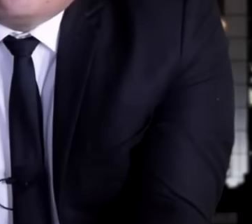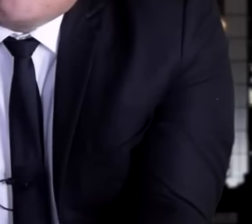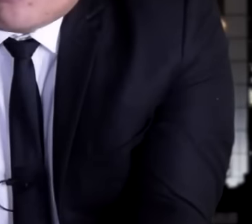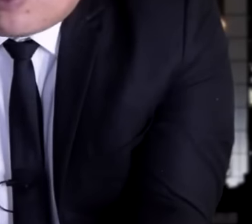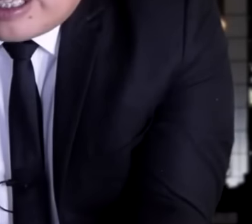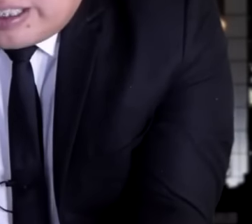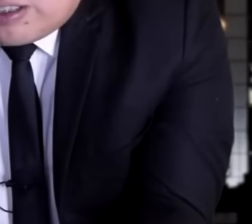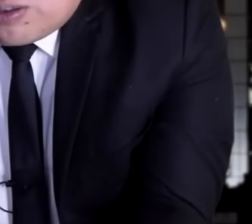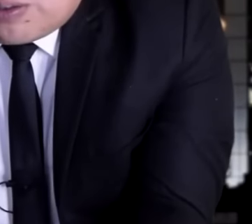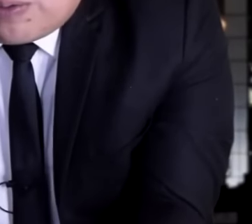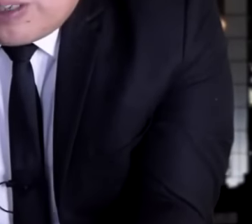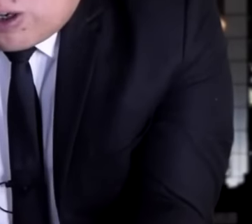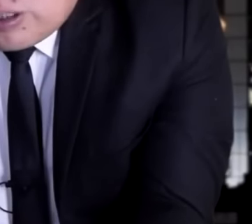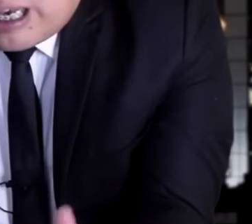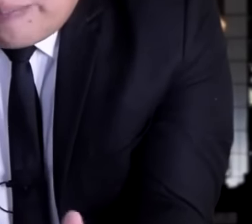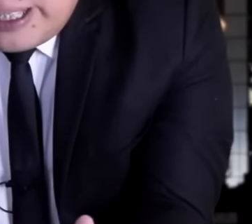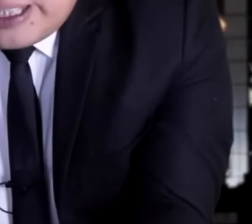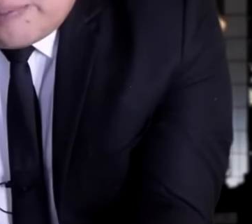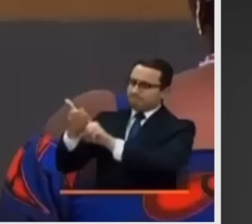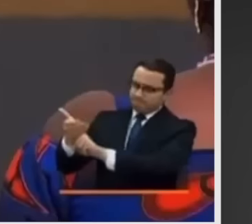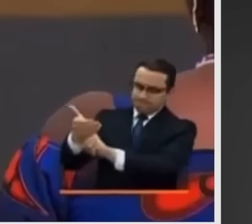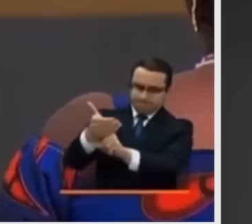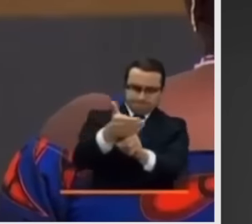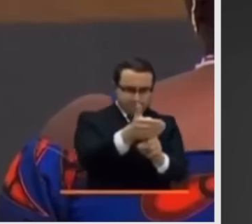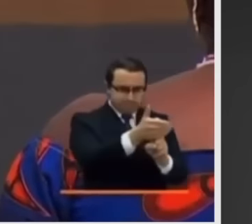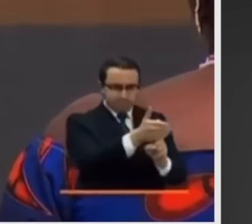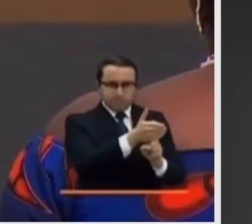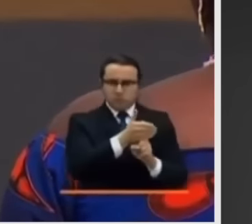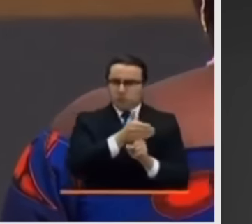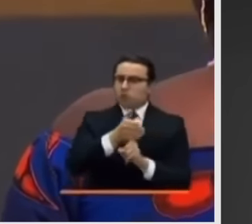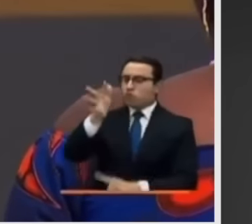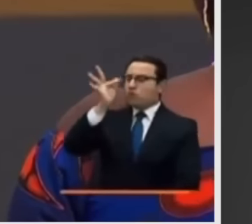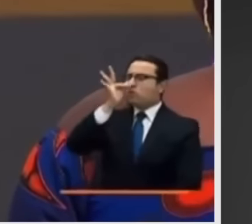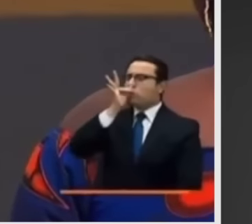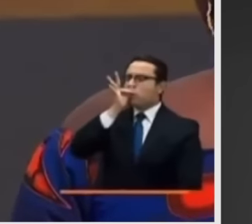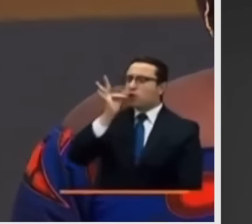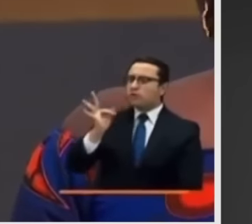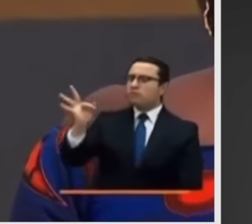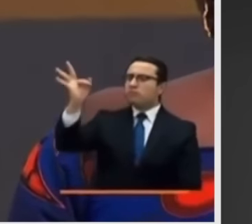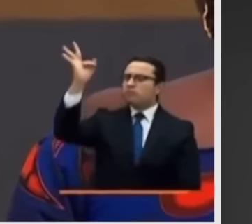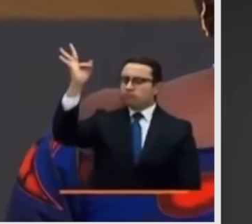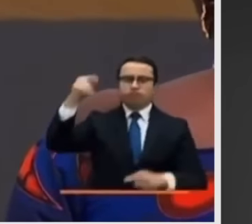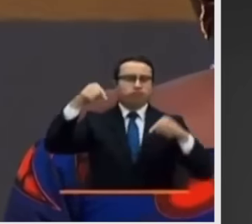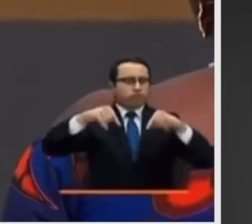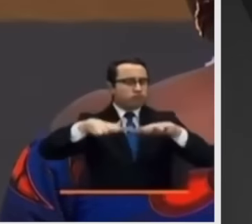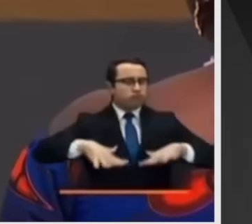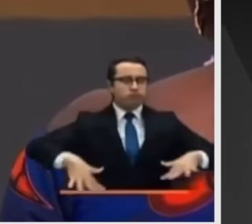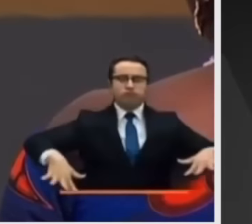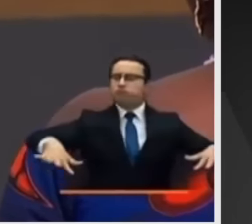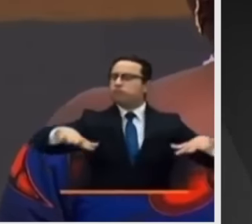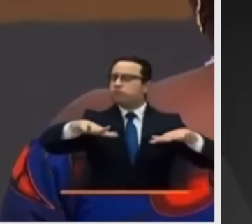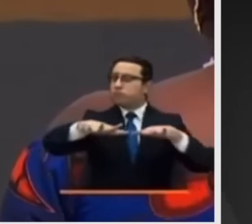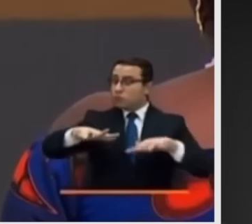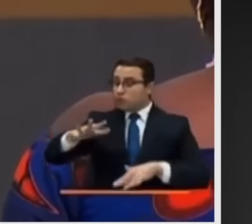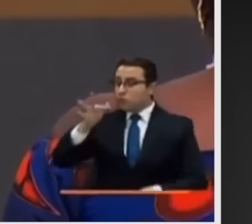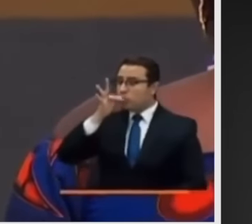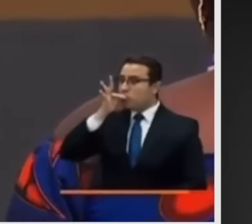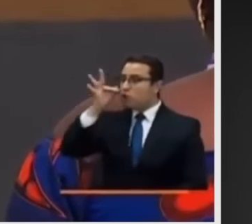y por sus ancestros. Una cosa bellísima. Juráis ante esta corporación